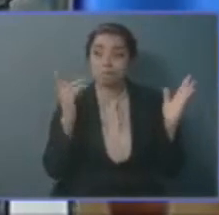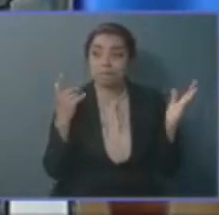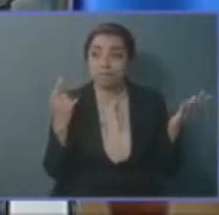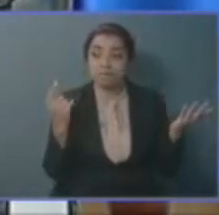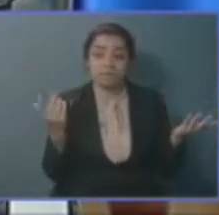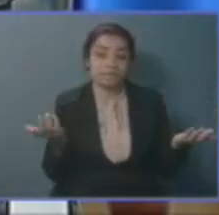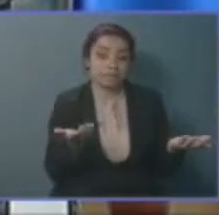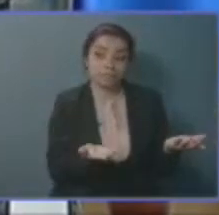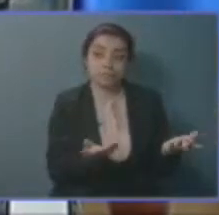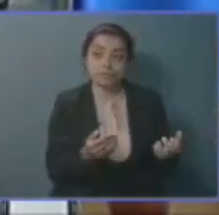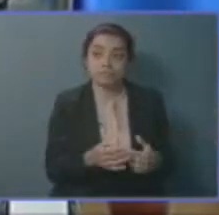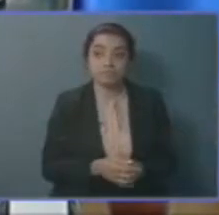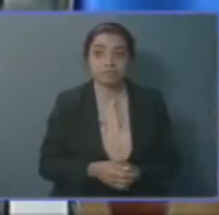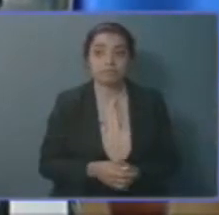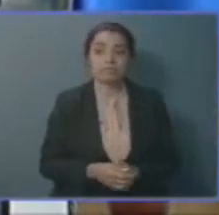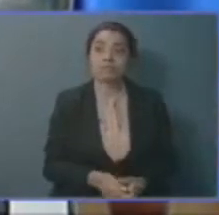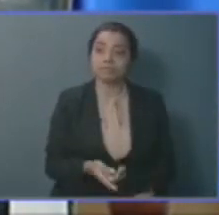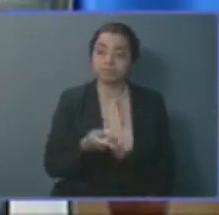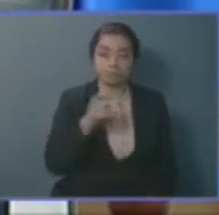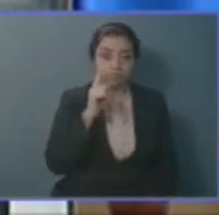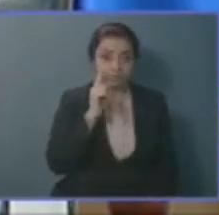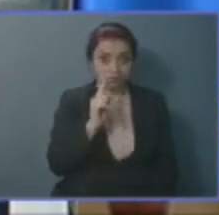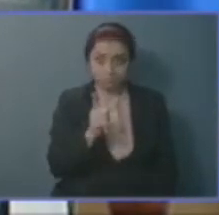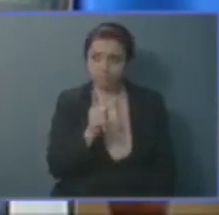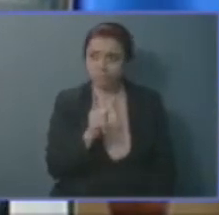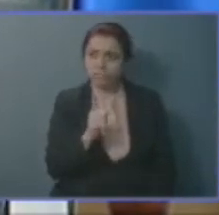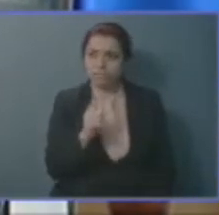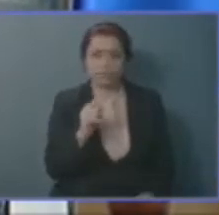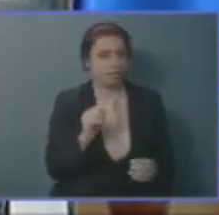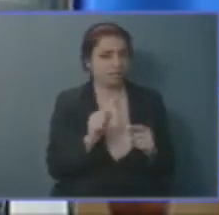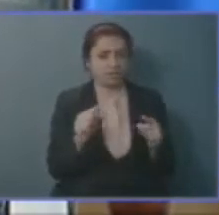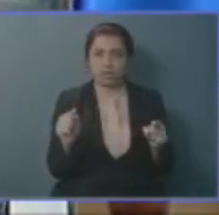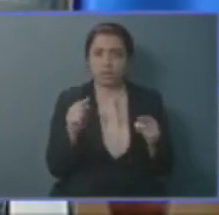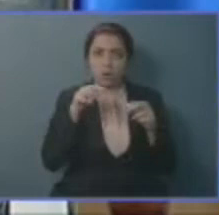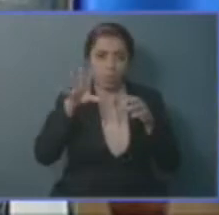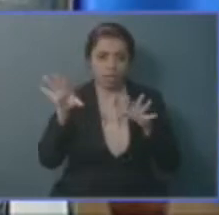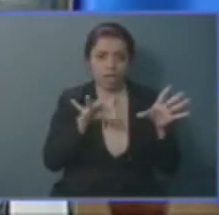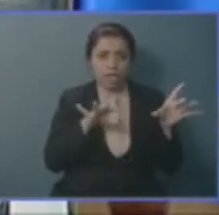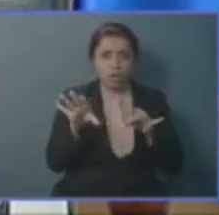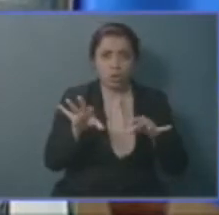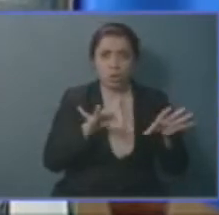respetadas y ahí no se dieron contagios.